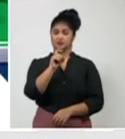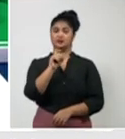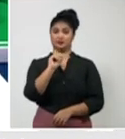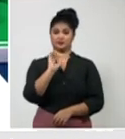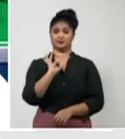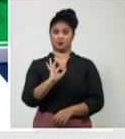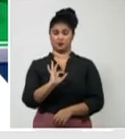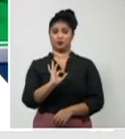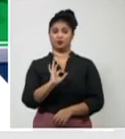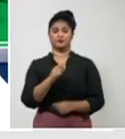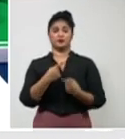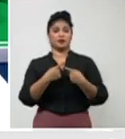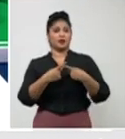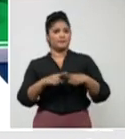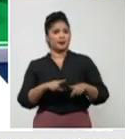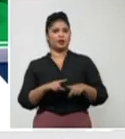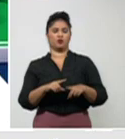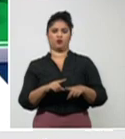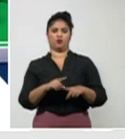pero realmente no descansan